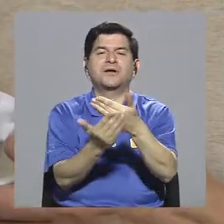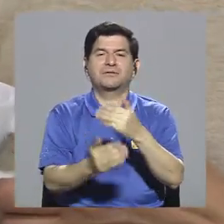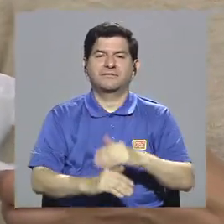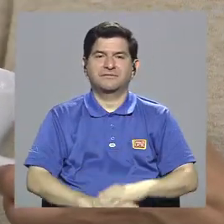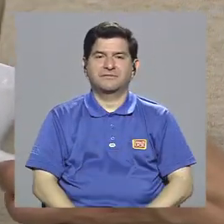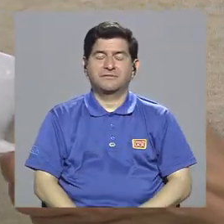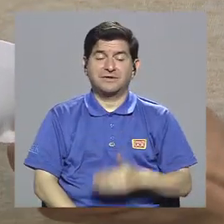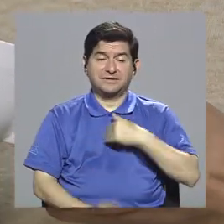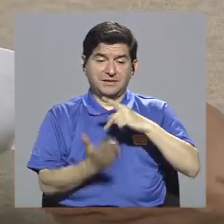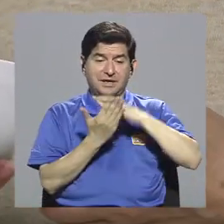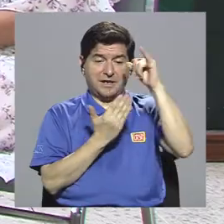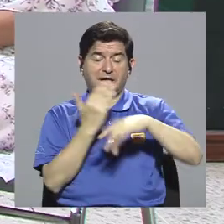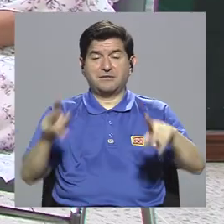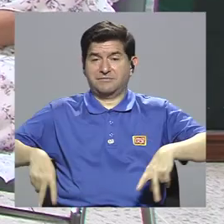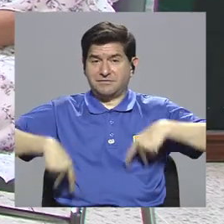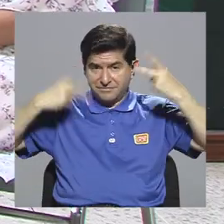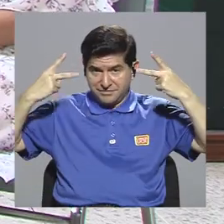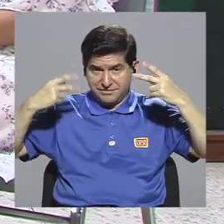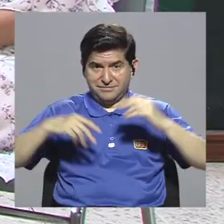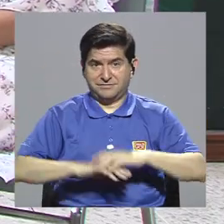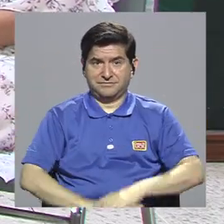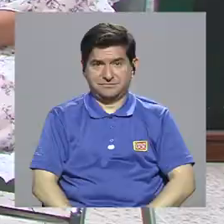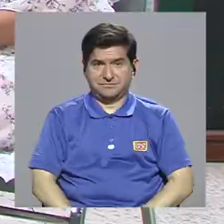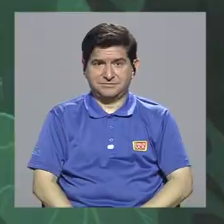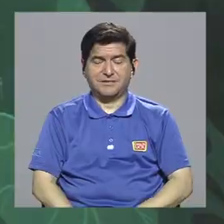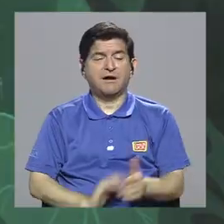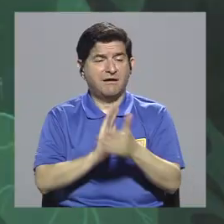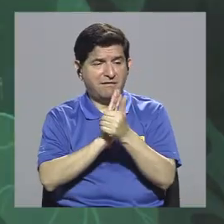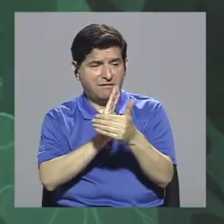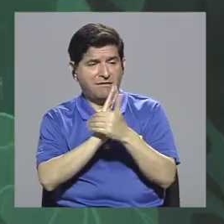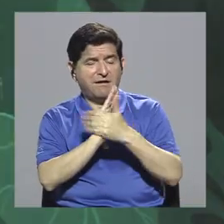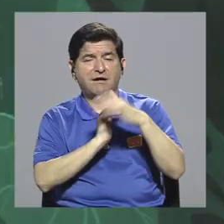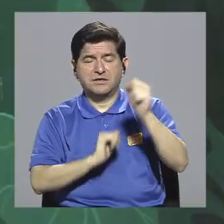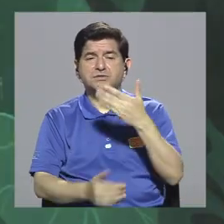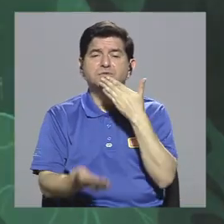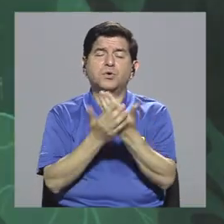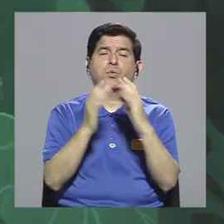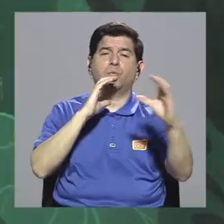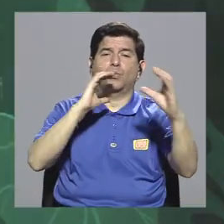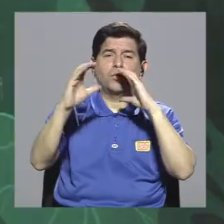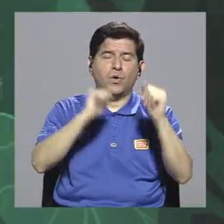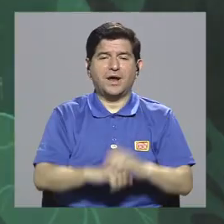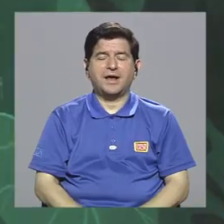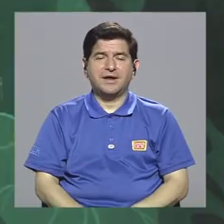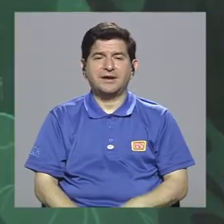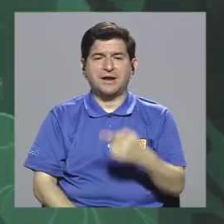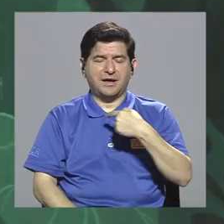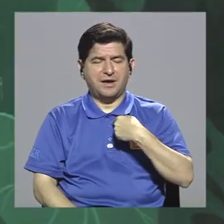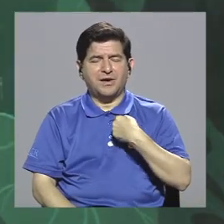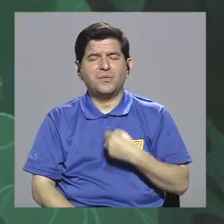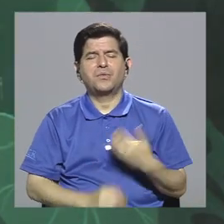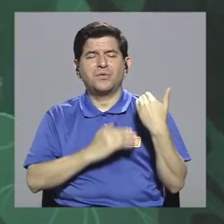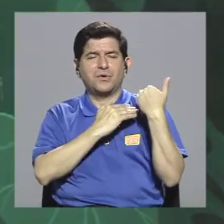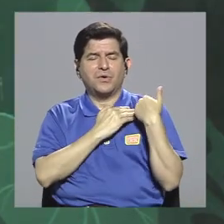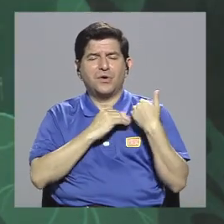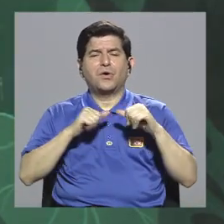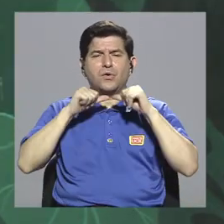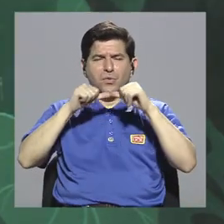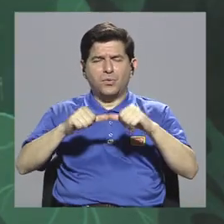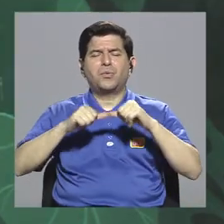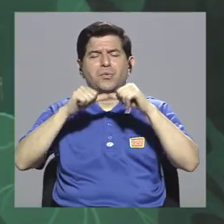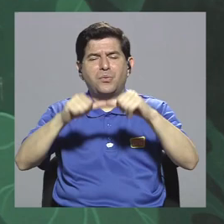malo, ¿verdad? Uh-huh. No solo lo malo, también lo bueno. Tener un proyecto de vida, Habilidades como la